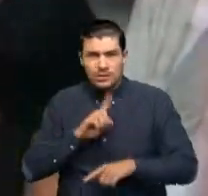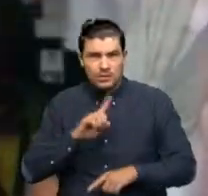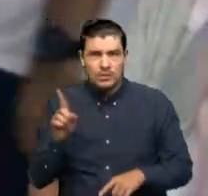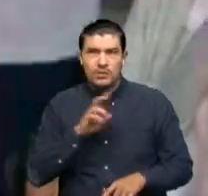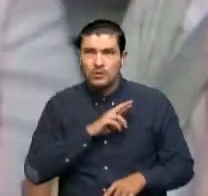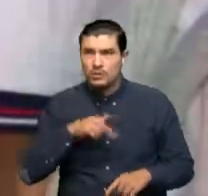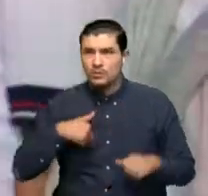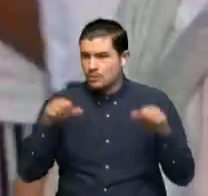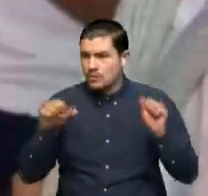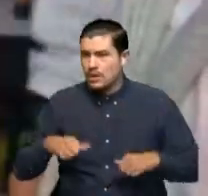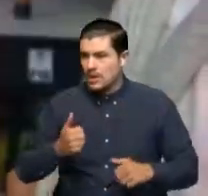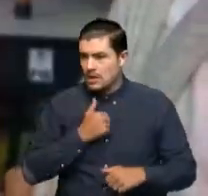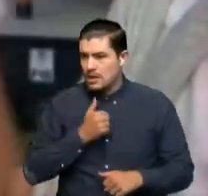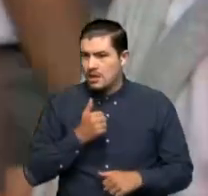con materiales